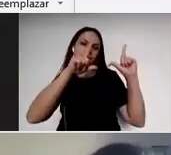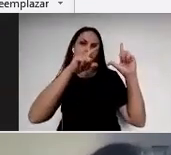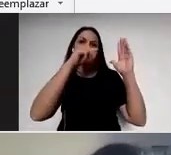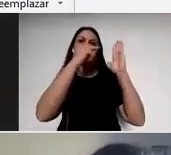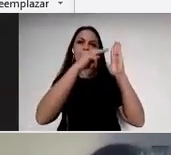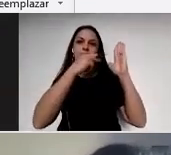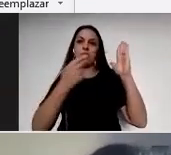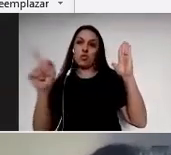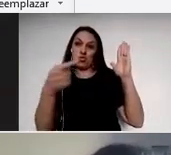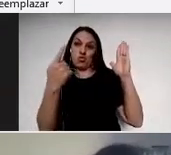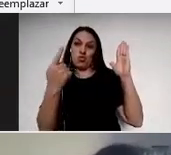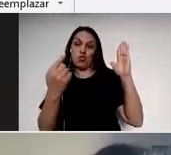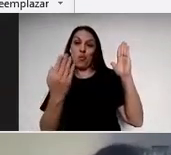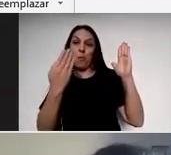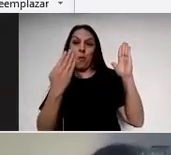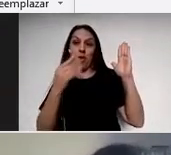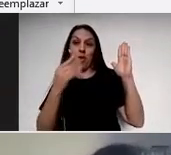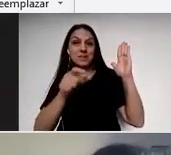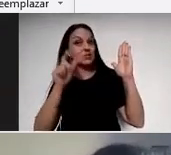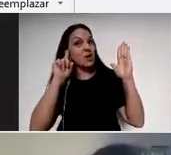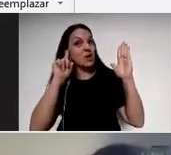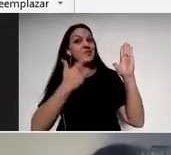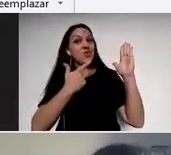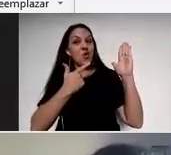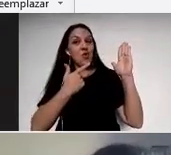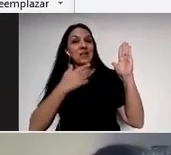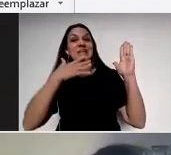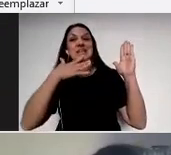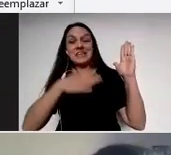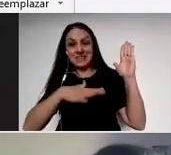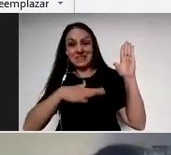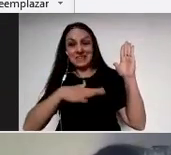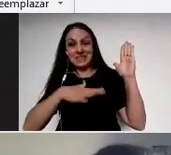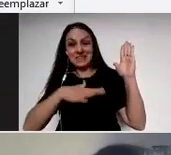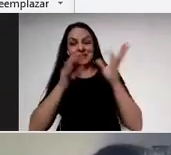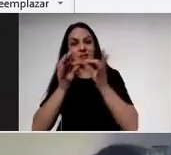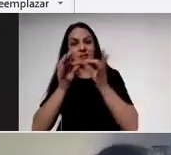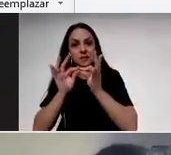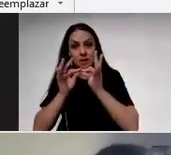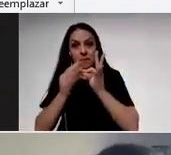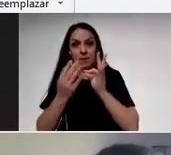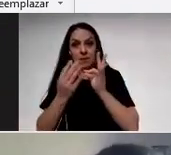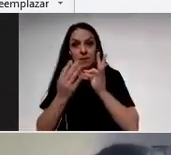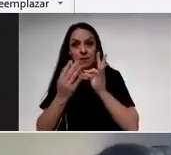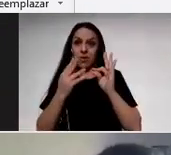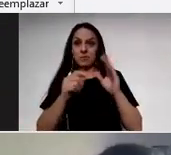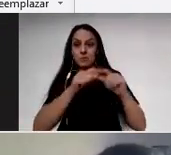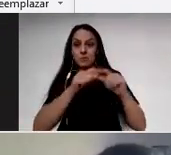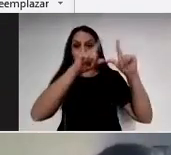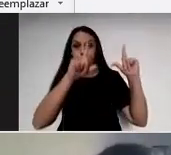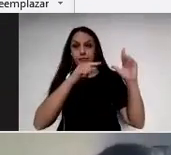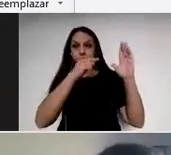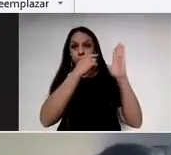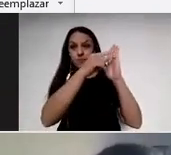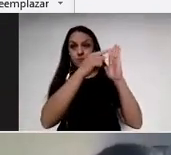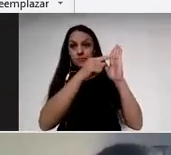las personas sordas entender a la intérprete de lengua de señas. Seguimos con el